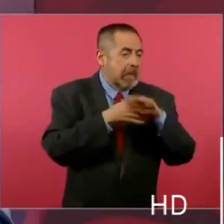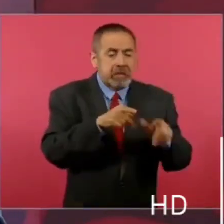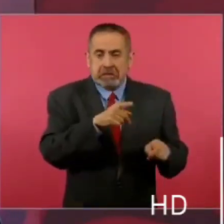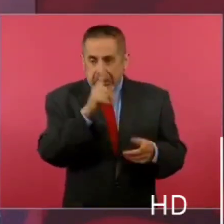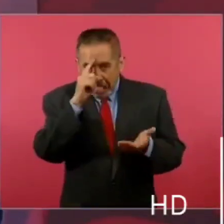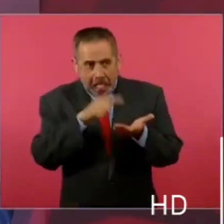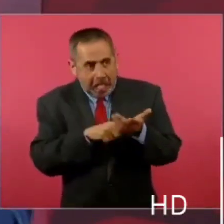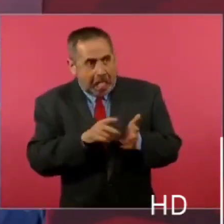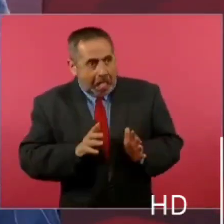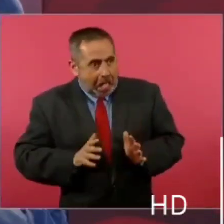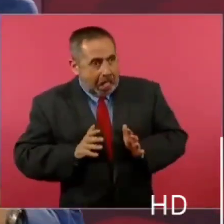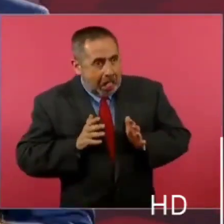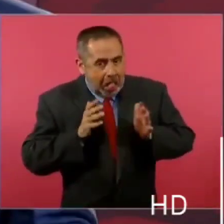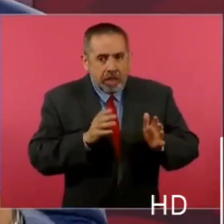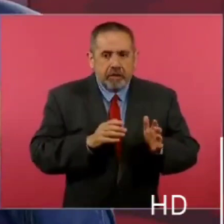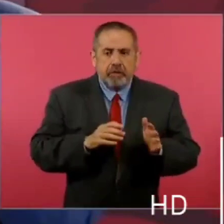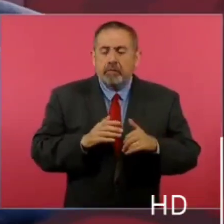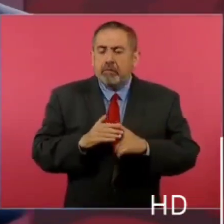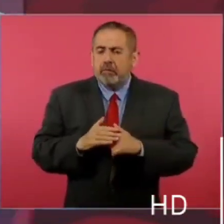Porque aquí